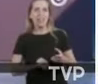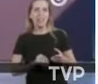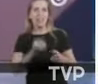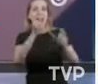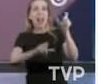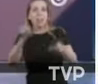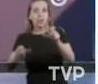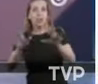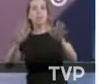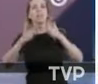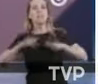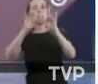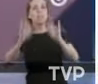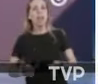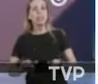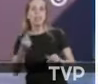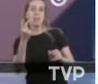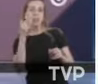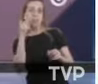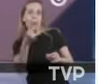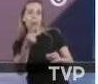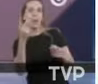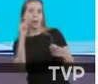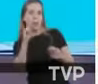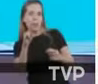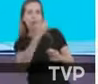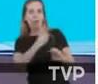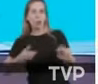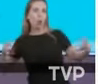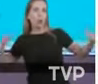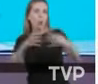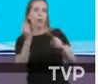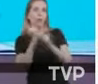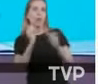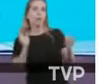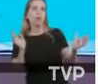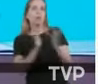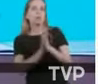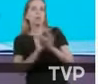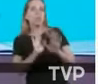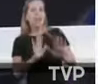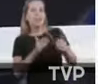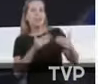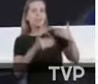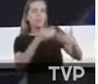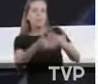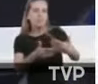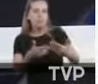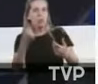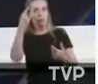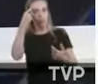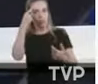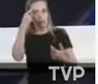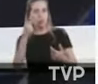Vamos a llevarle tranquilidad a todos y a todas las argentinas. Y es en ese camino en el que tenemos que entrar. Creo que fue